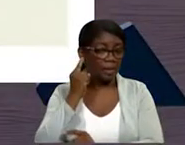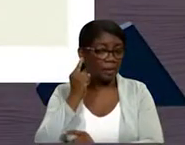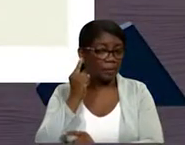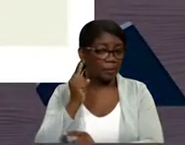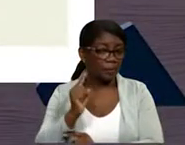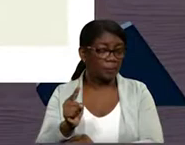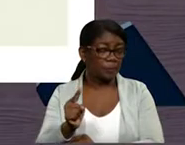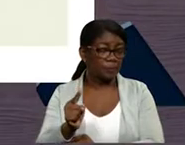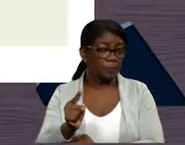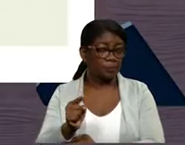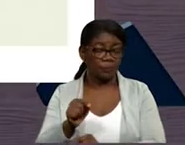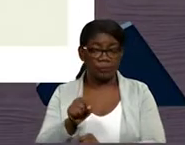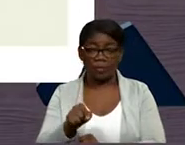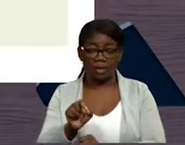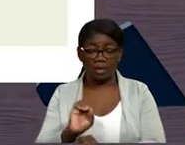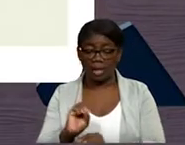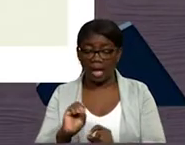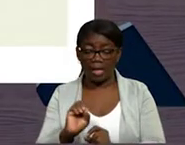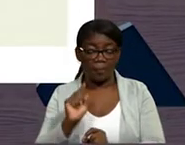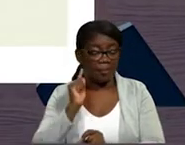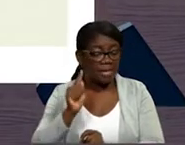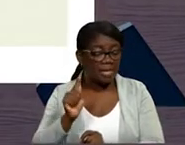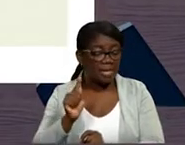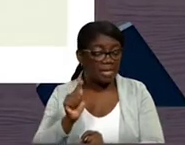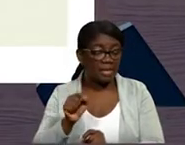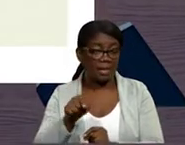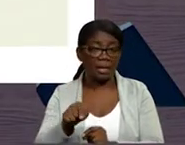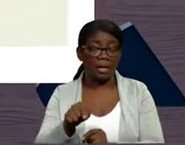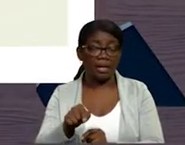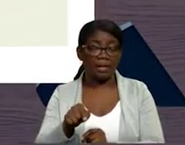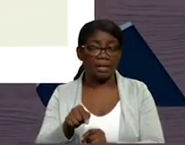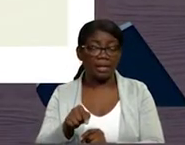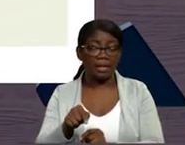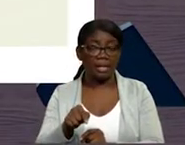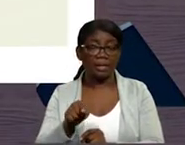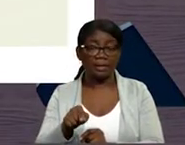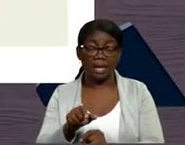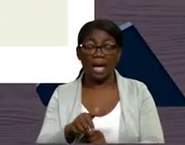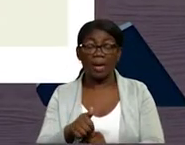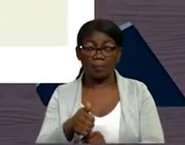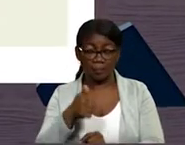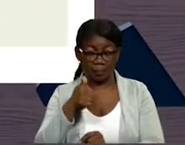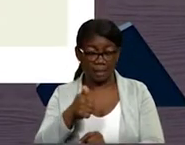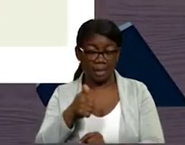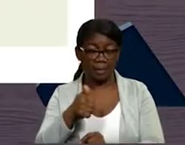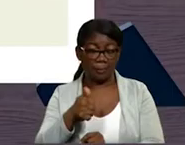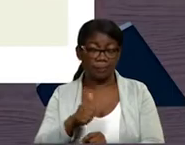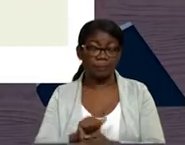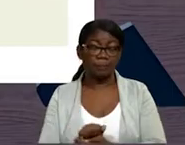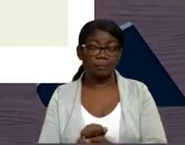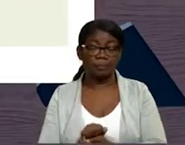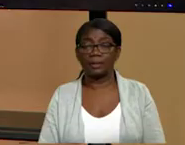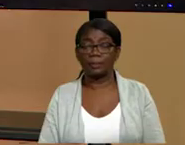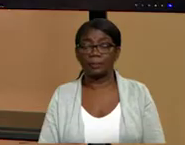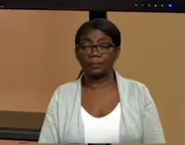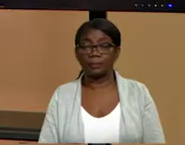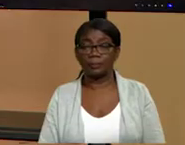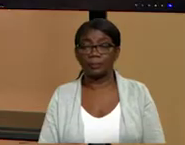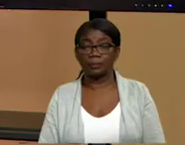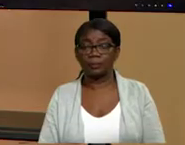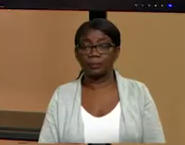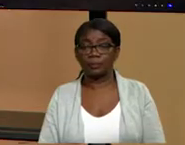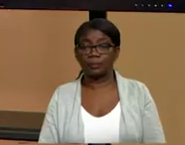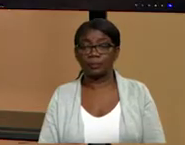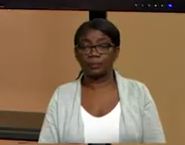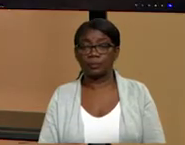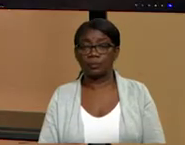pita, ¿okay?, en el multímetro, donde es la parte del audio, automáticamente está abierta y hay que cambiarla. Bien,